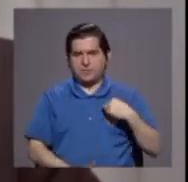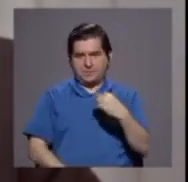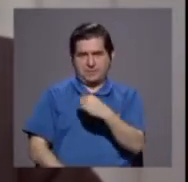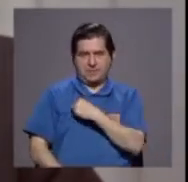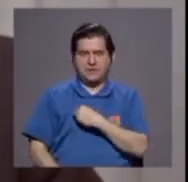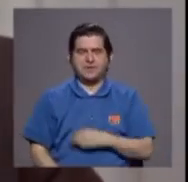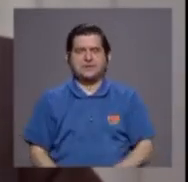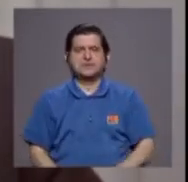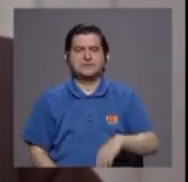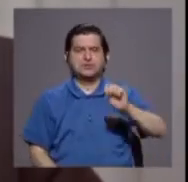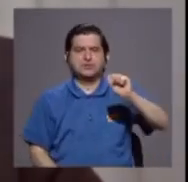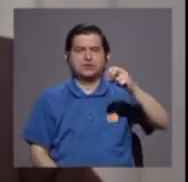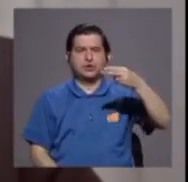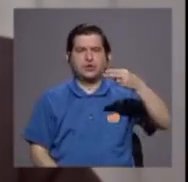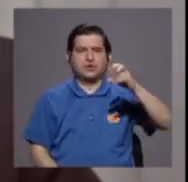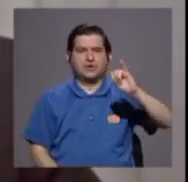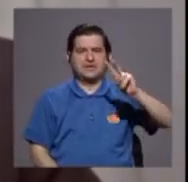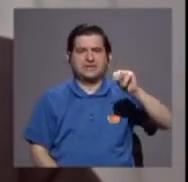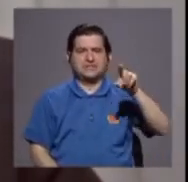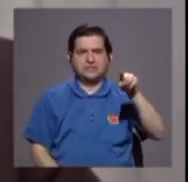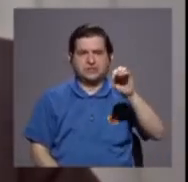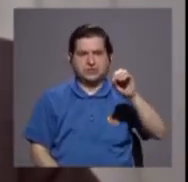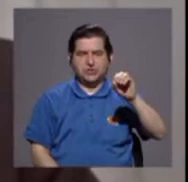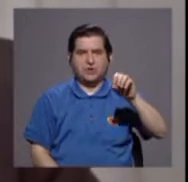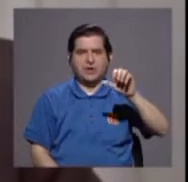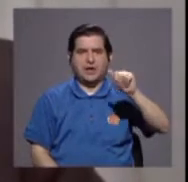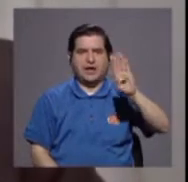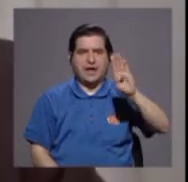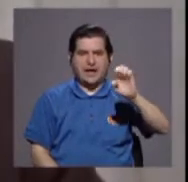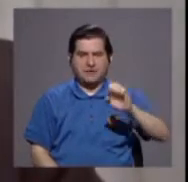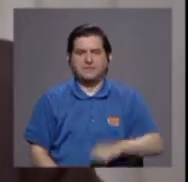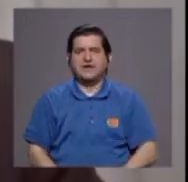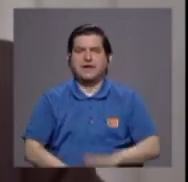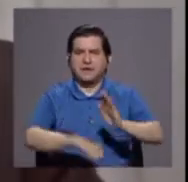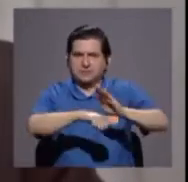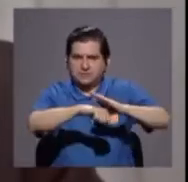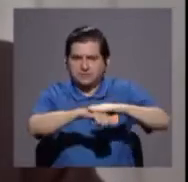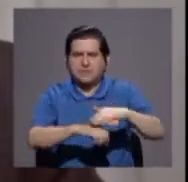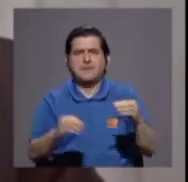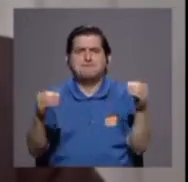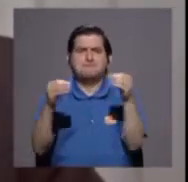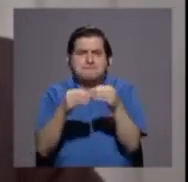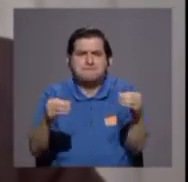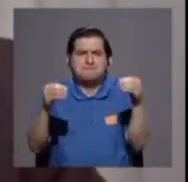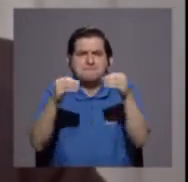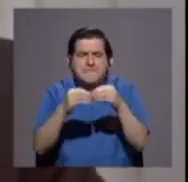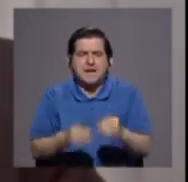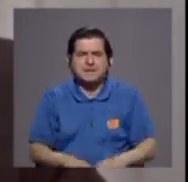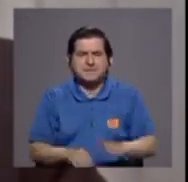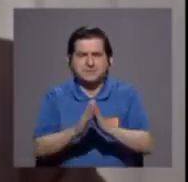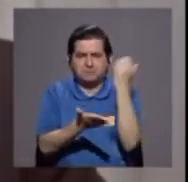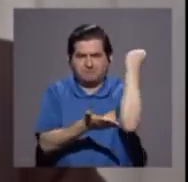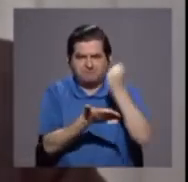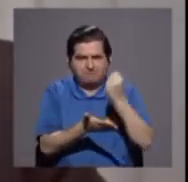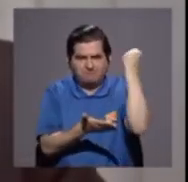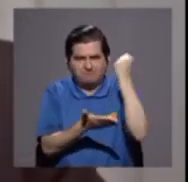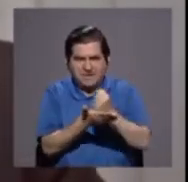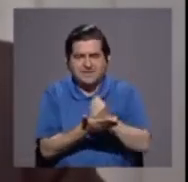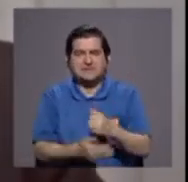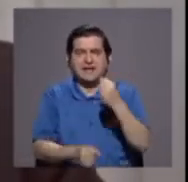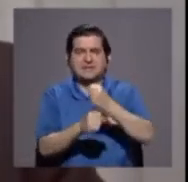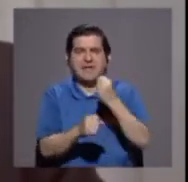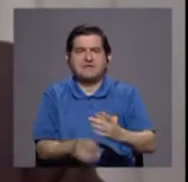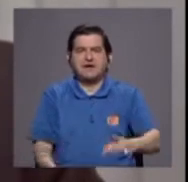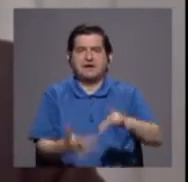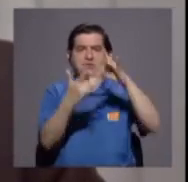Shinzo Abe se permitió una generación mayor de visas para trabajo